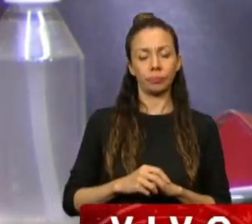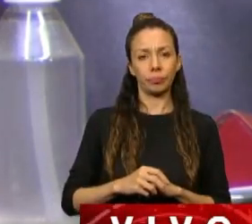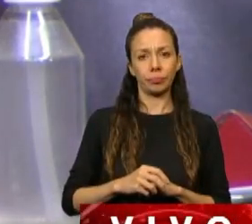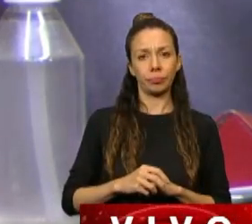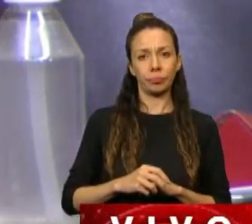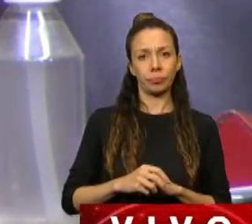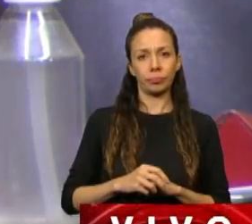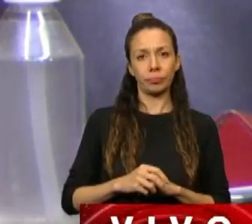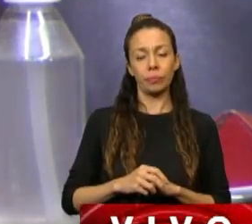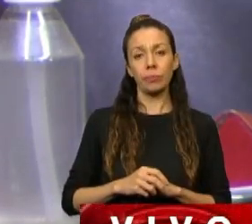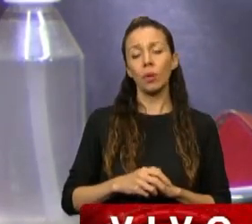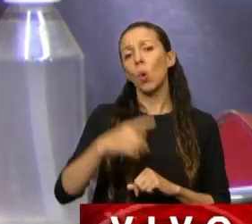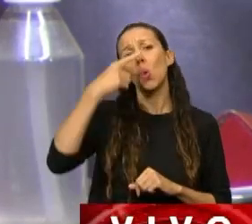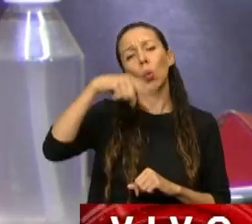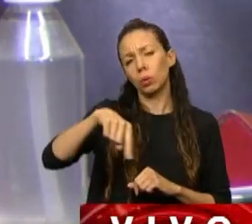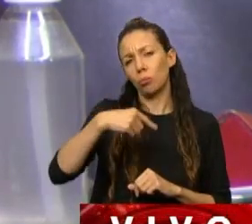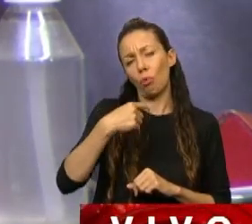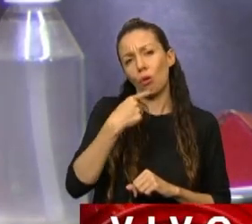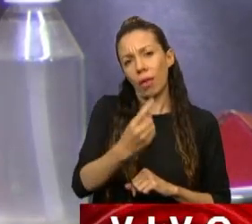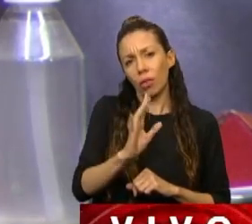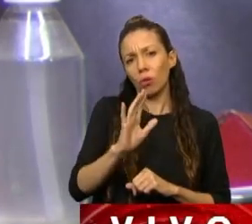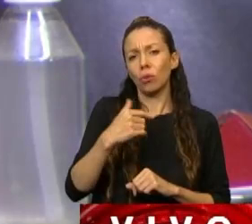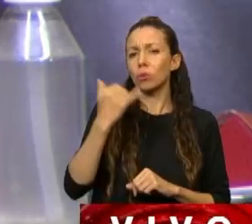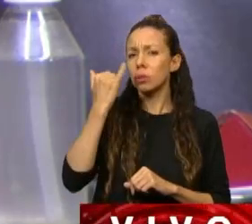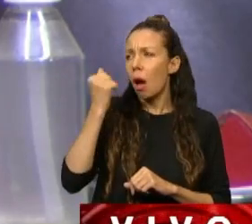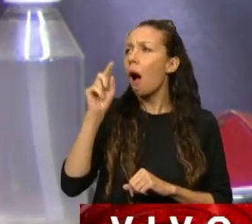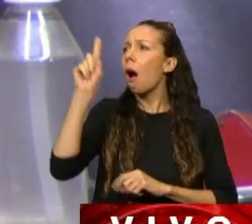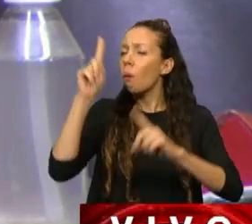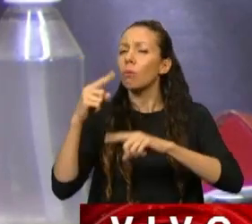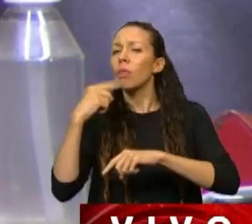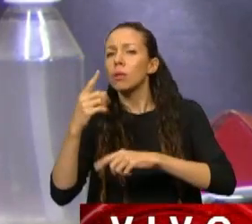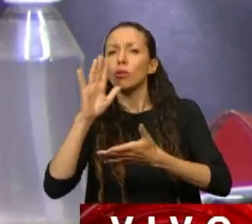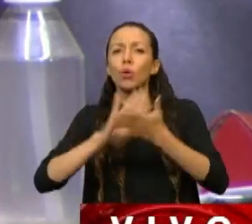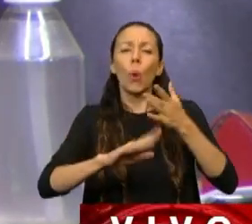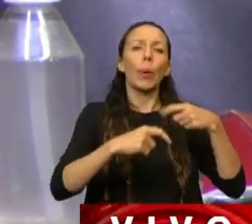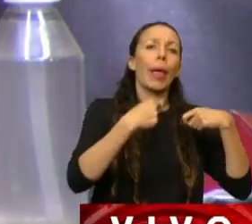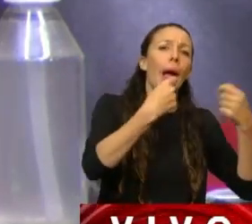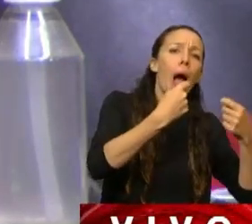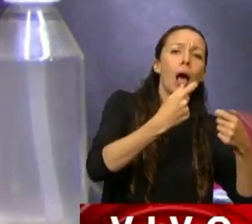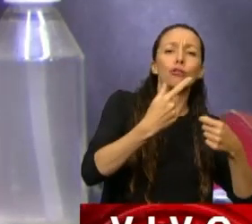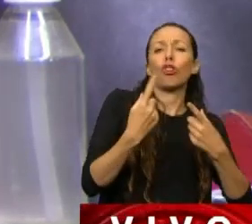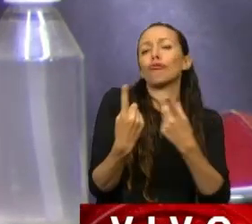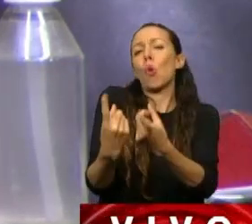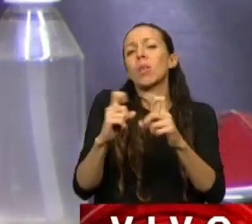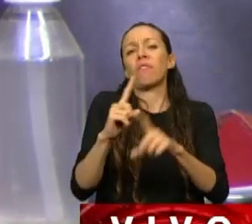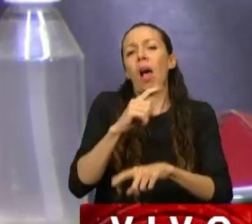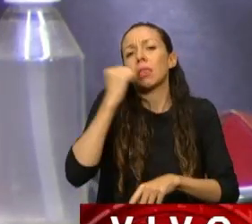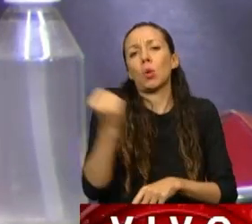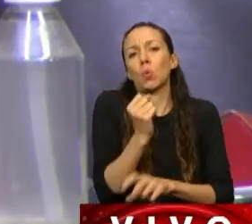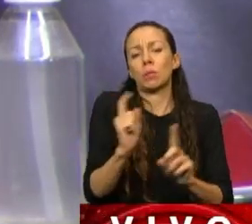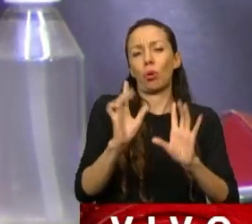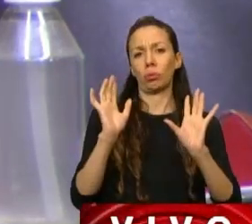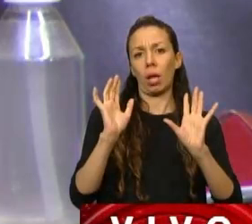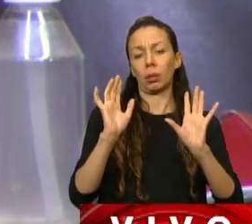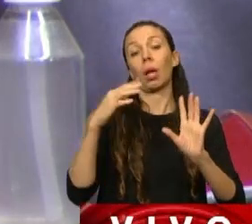y he escuchado en este recinto varias veces hablar de gastos supérfluos que obviamente comparto 100% que hay